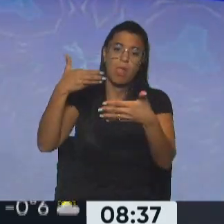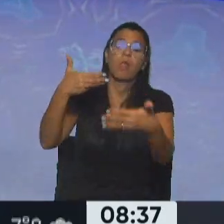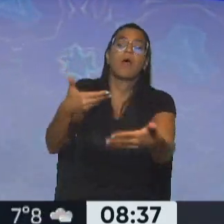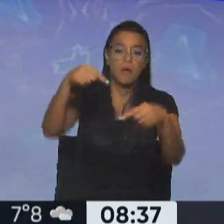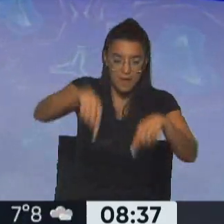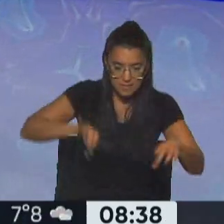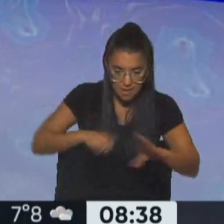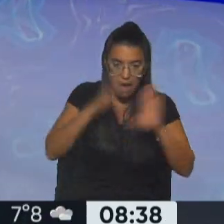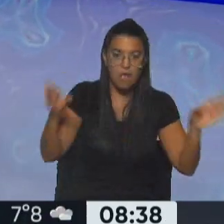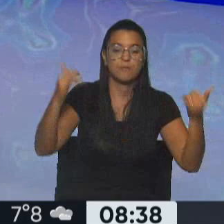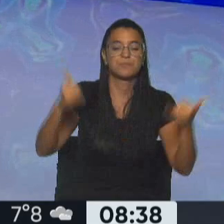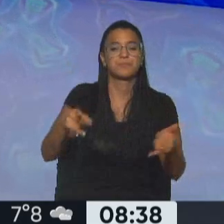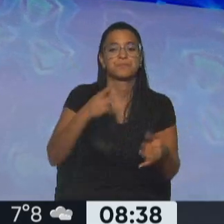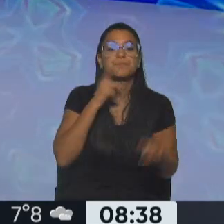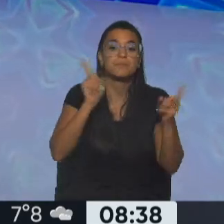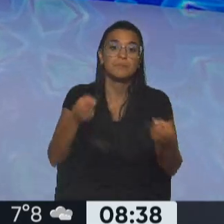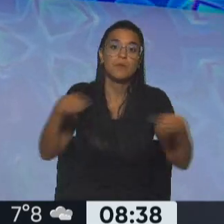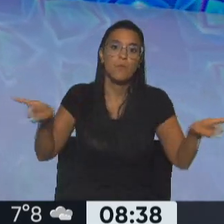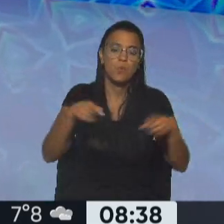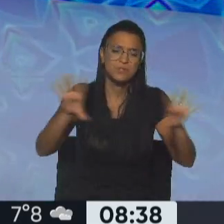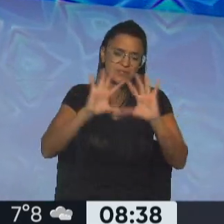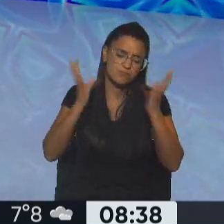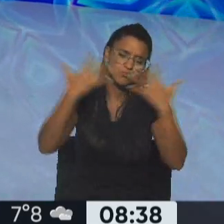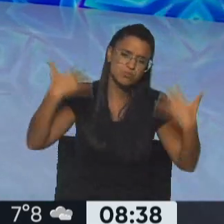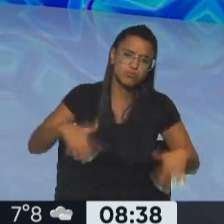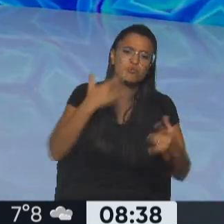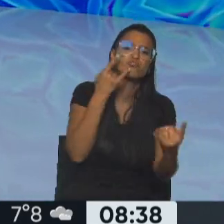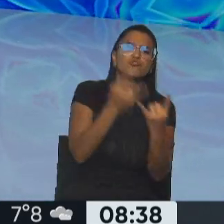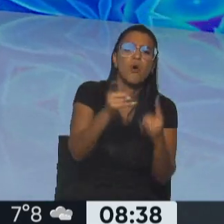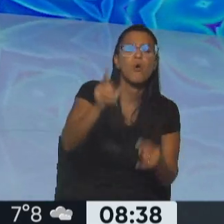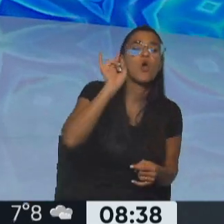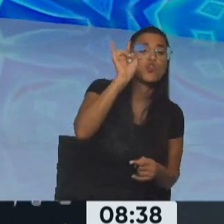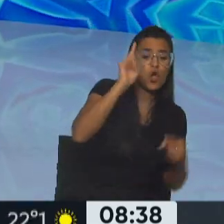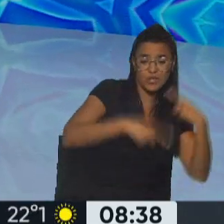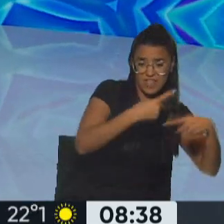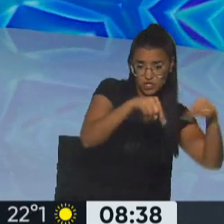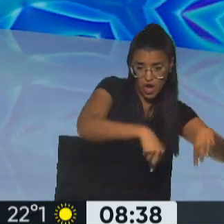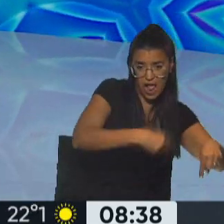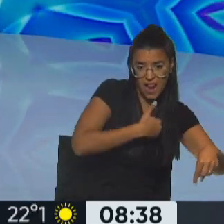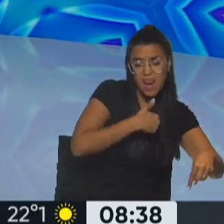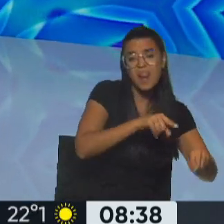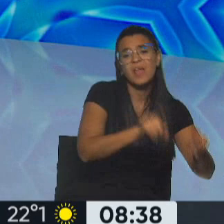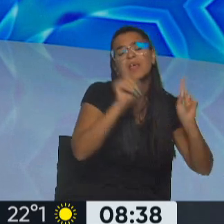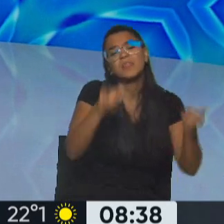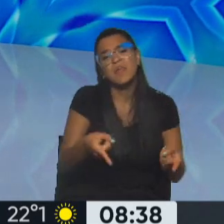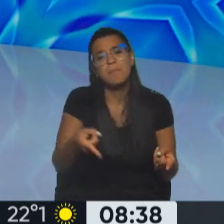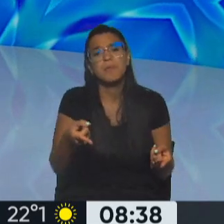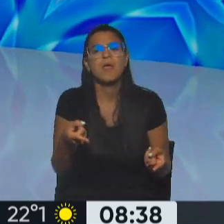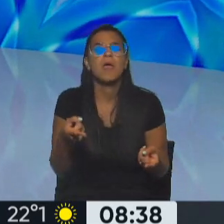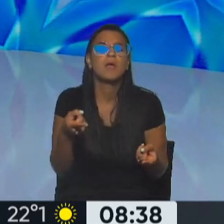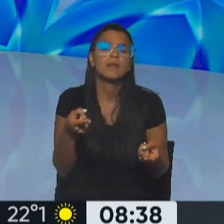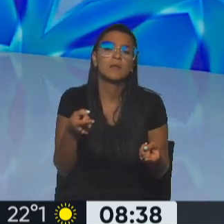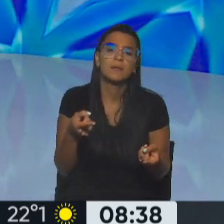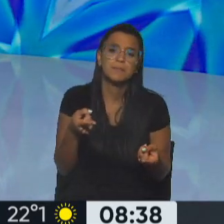desarrollar. La música nacional también explotó con un montón de shows, tanto del rock tradicional como lo que tiene que ver